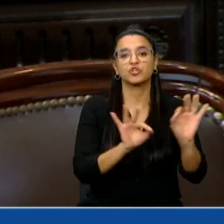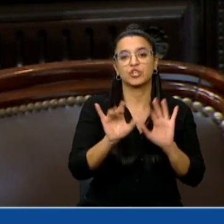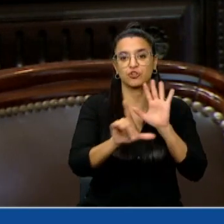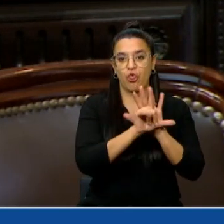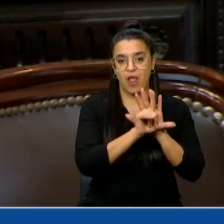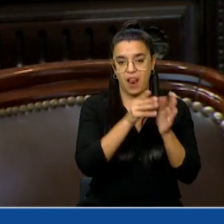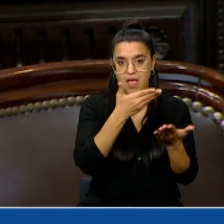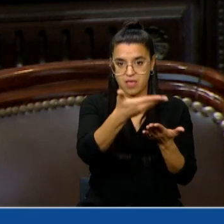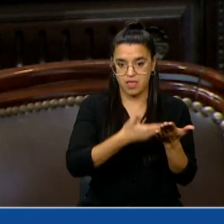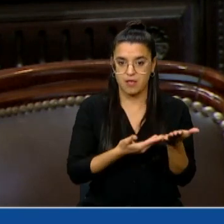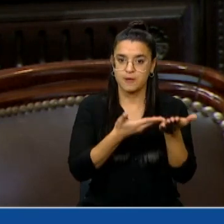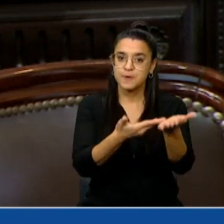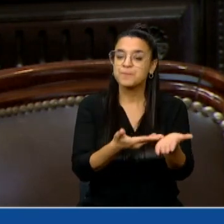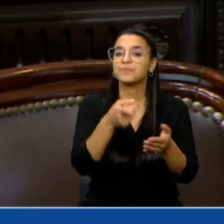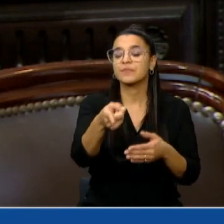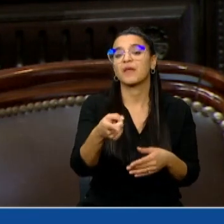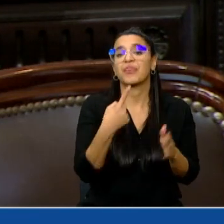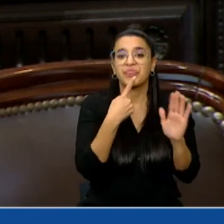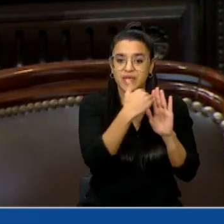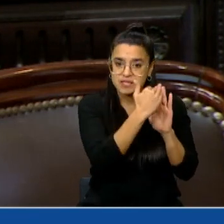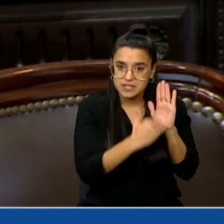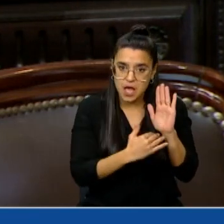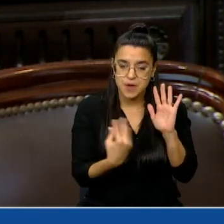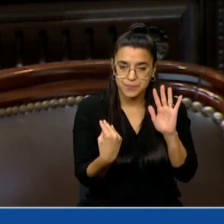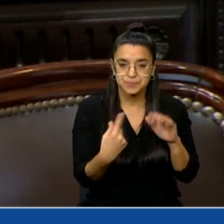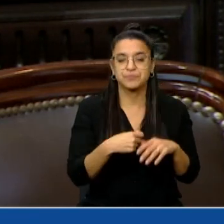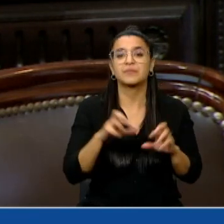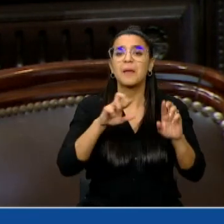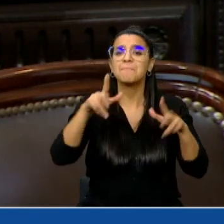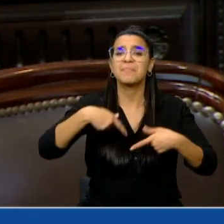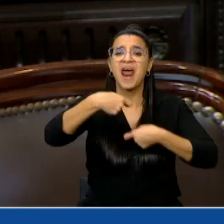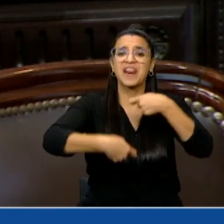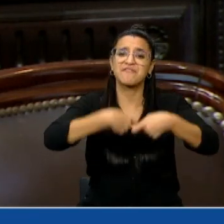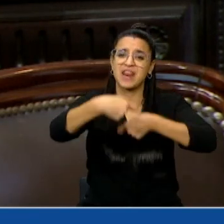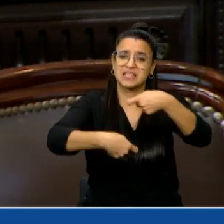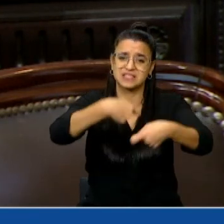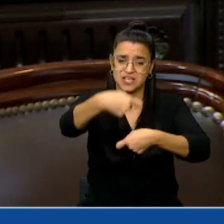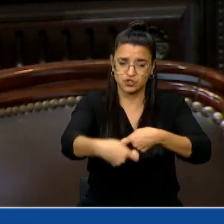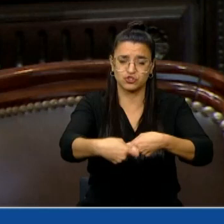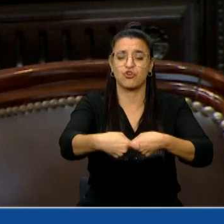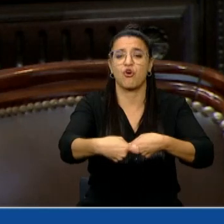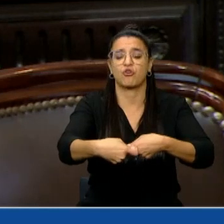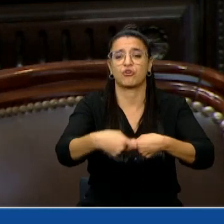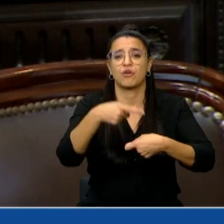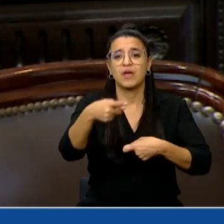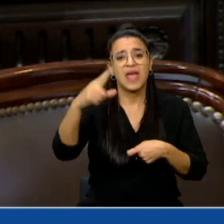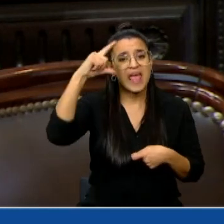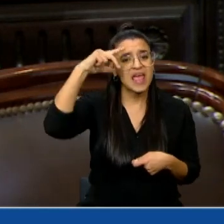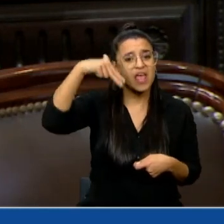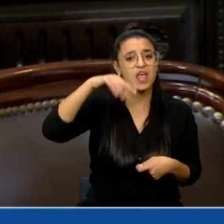ley que contempla lo siguiente: un plan de refinanciación ante el